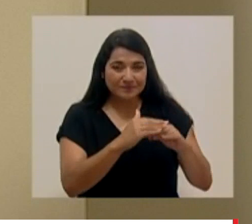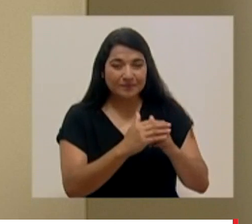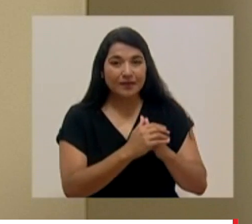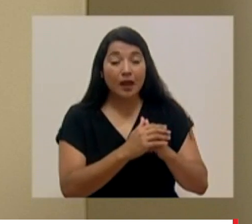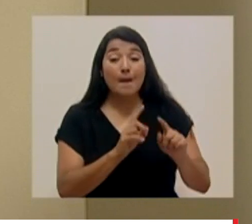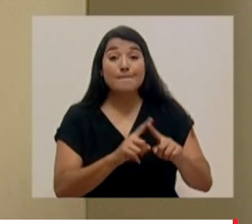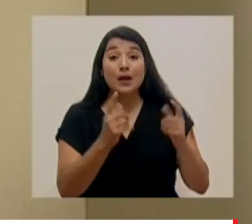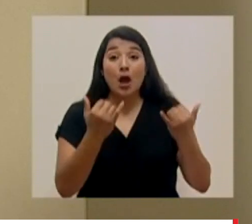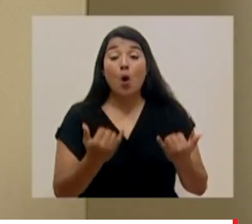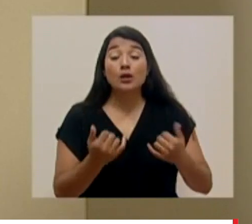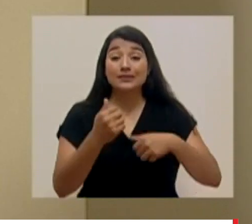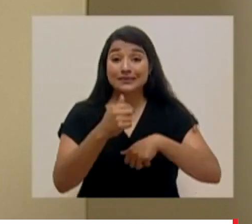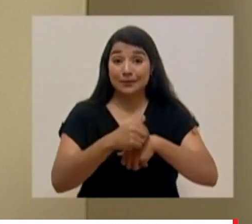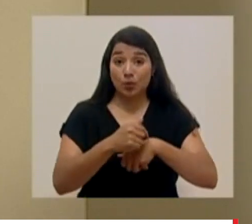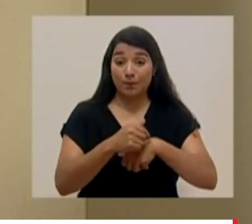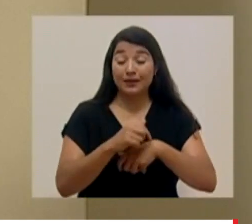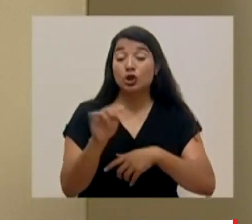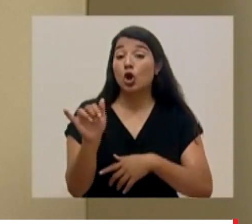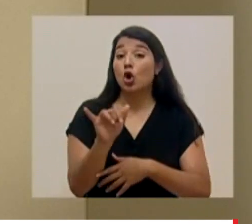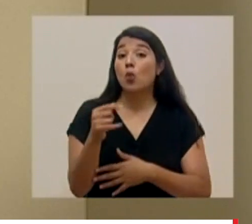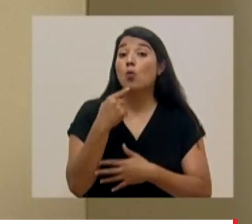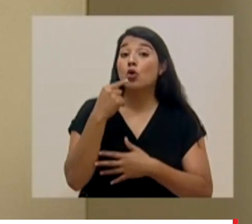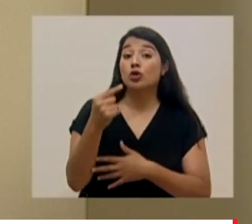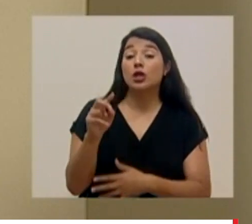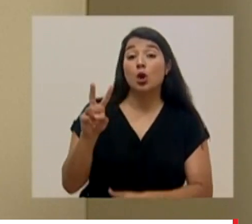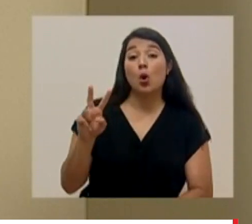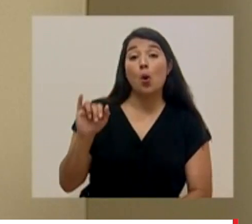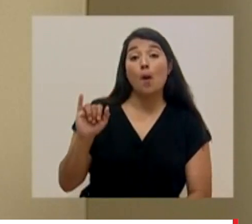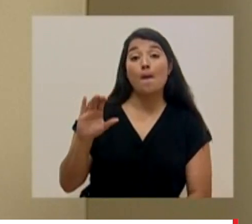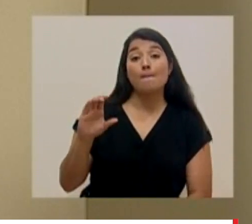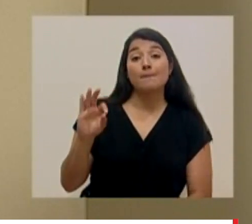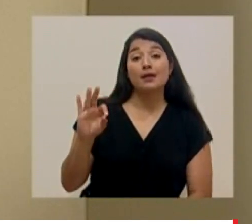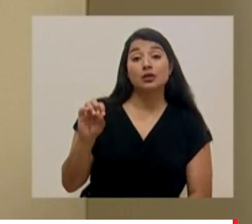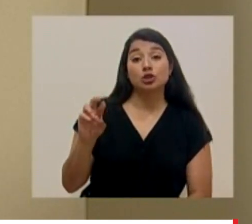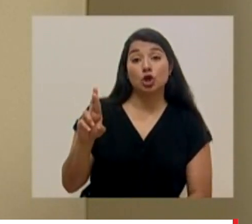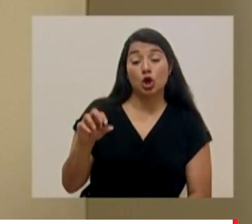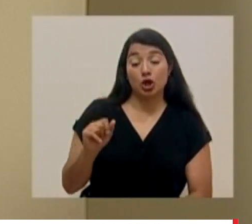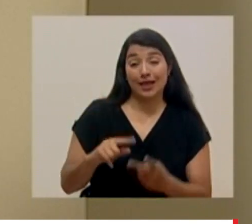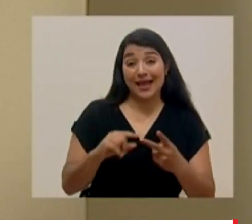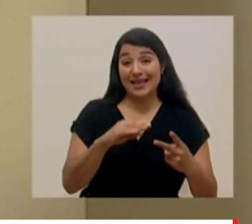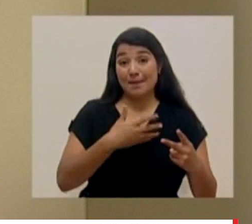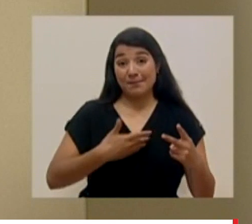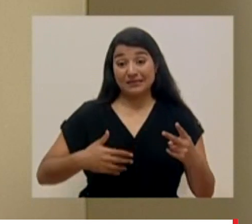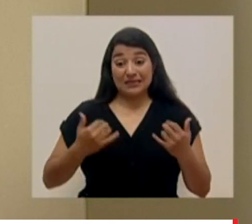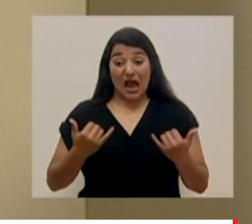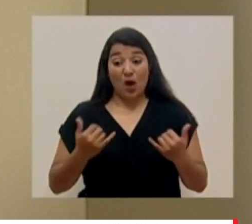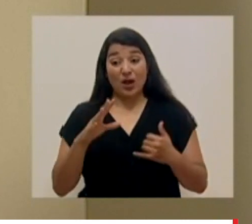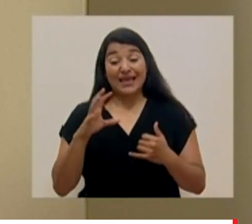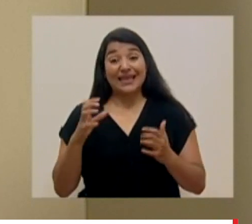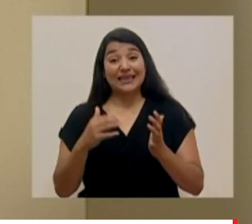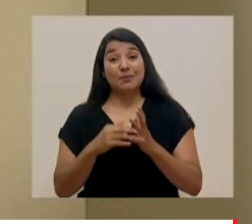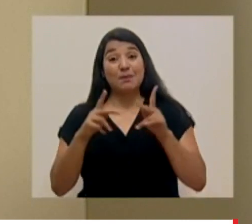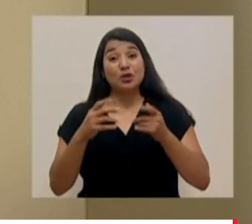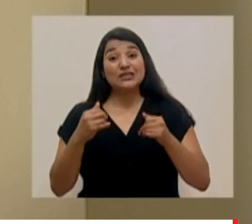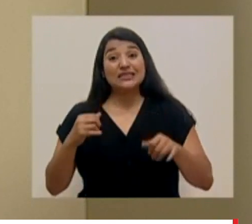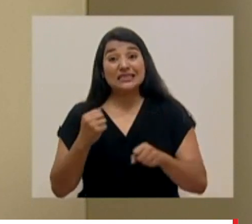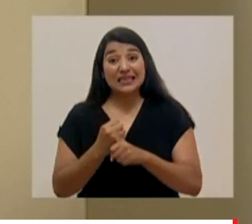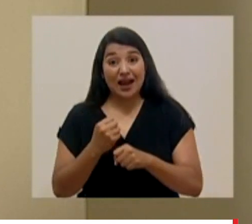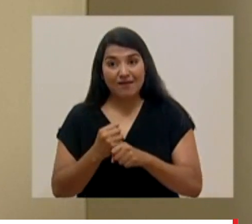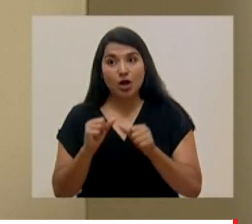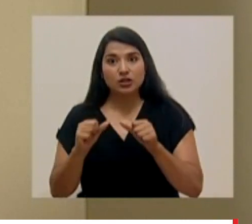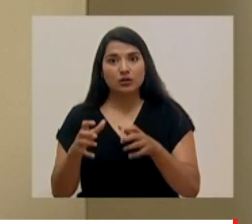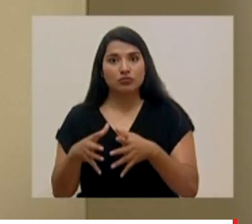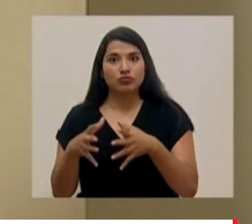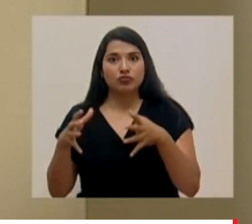Pero en este momento, también como lo ha dicho doña Victoria, el mismo presidente, hay 500,000 personas desempleadas y va para arriba la cifra. Entonces,